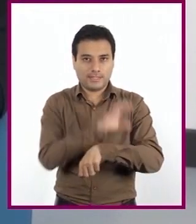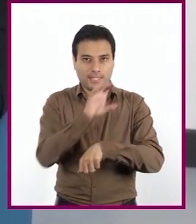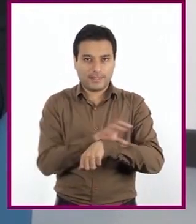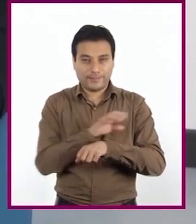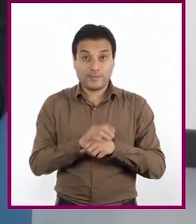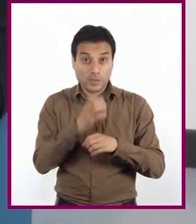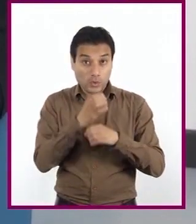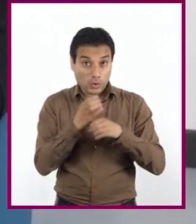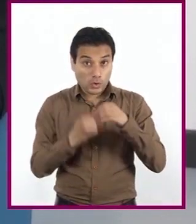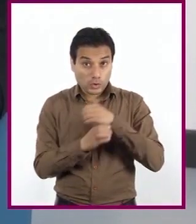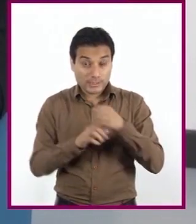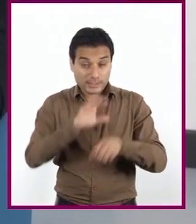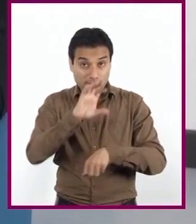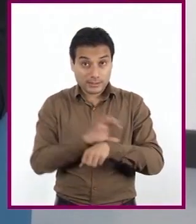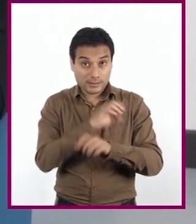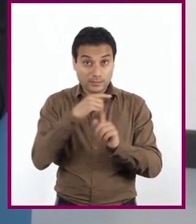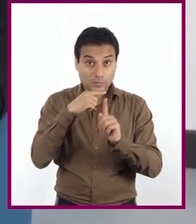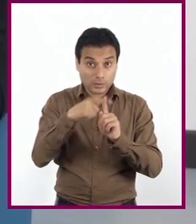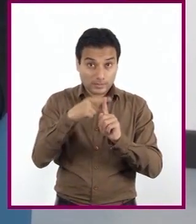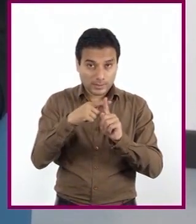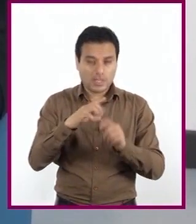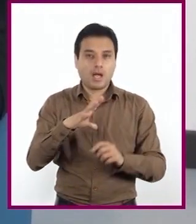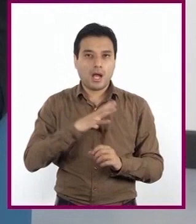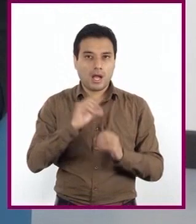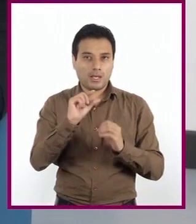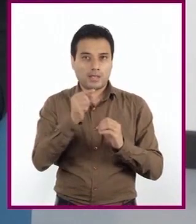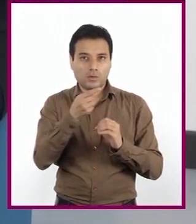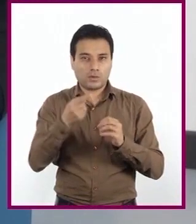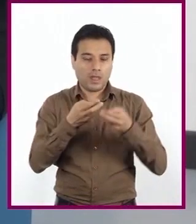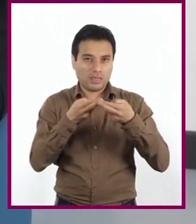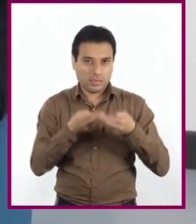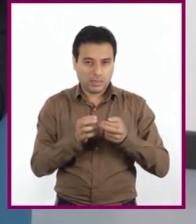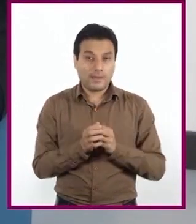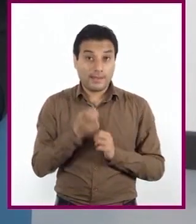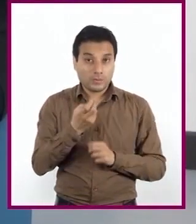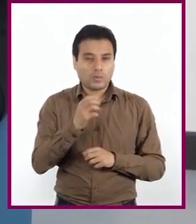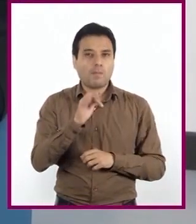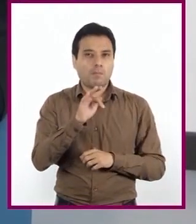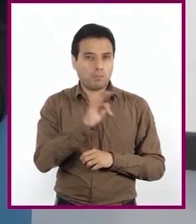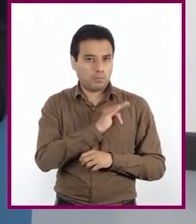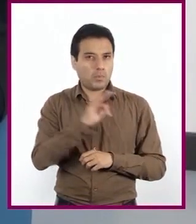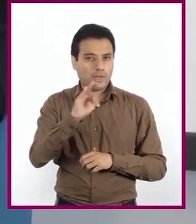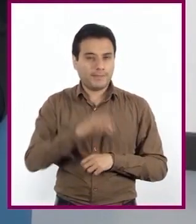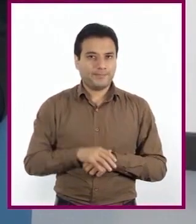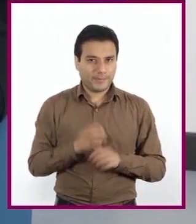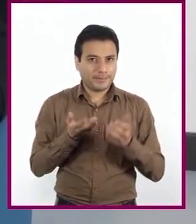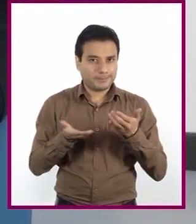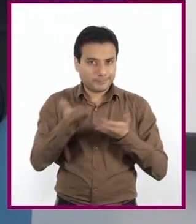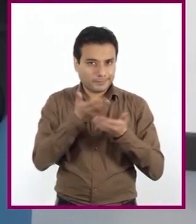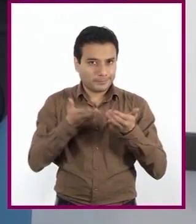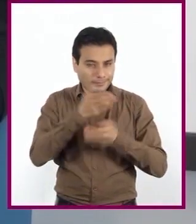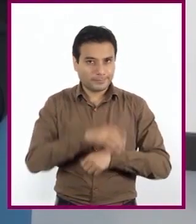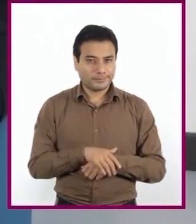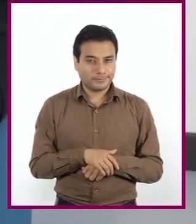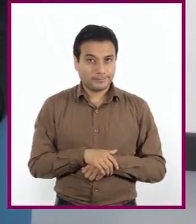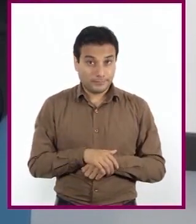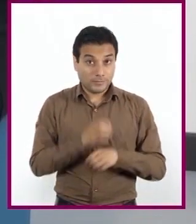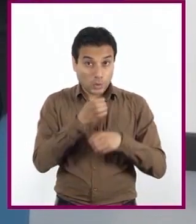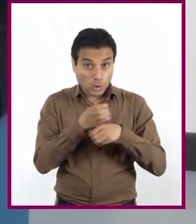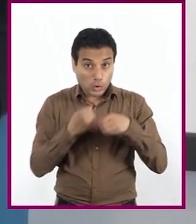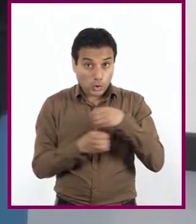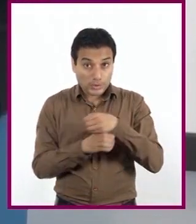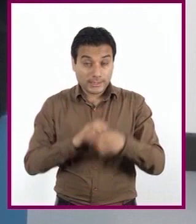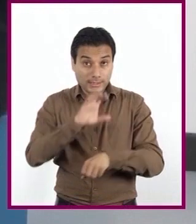carga positiva tienen exceso de electrones, por lo tanto es más probable que acepte los electrones. Y los objetos con